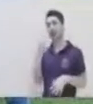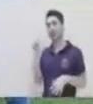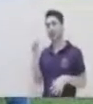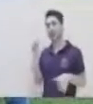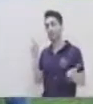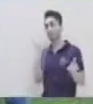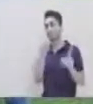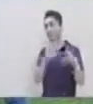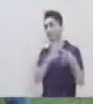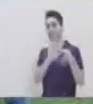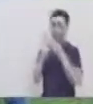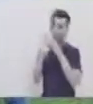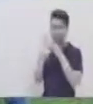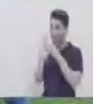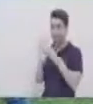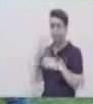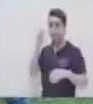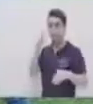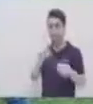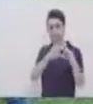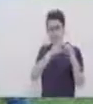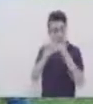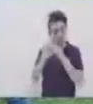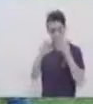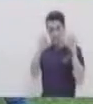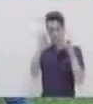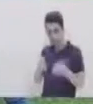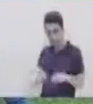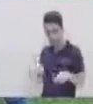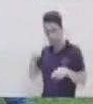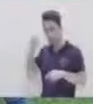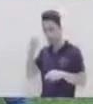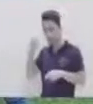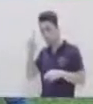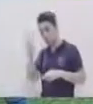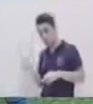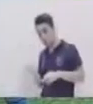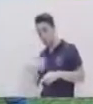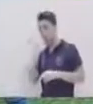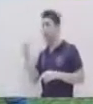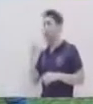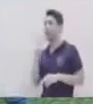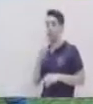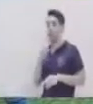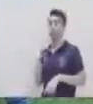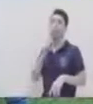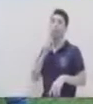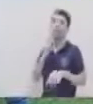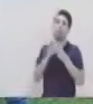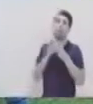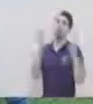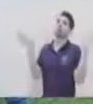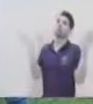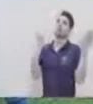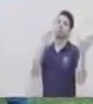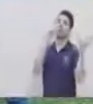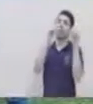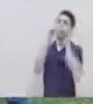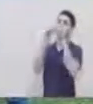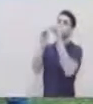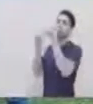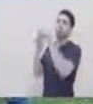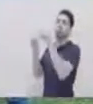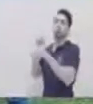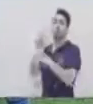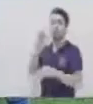los elementos tienen que ir relacionados, persona, número, y el verbo es una palabra muy amplia que se puede